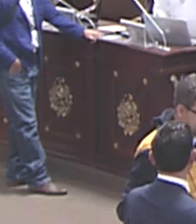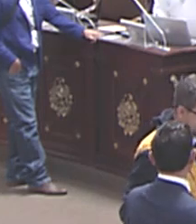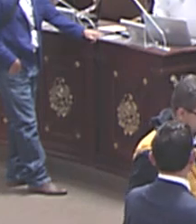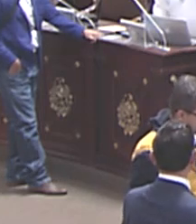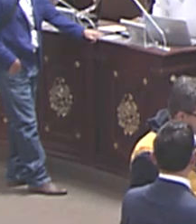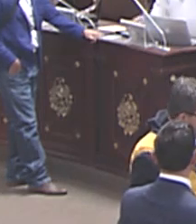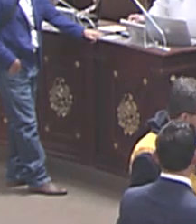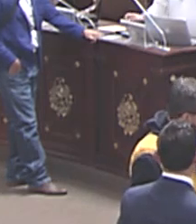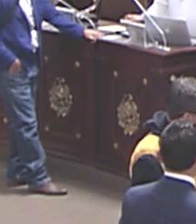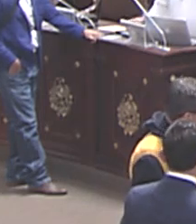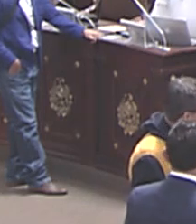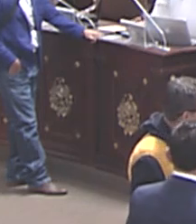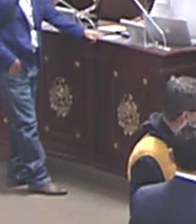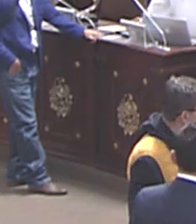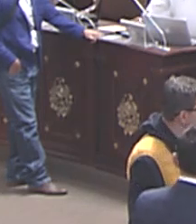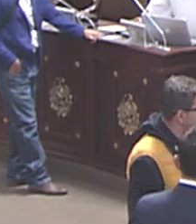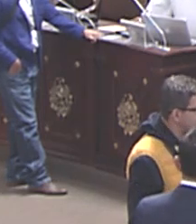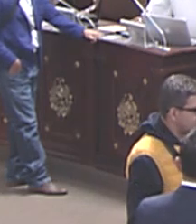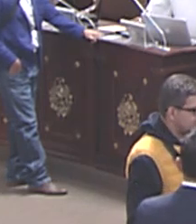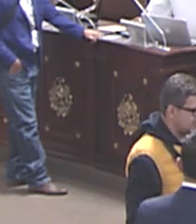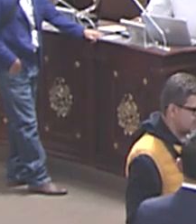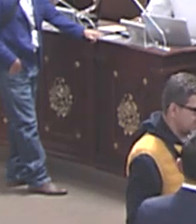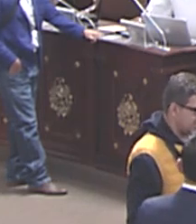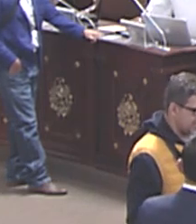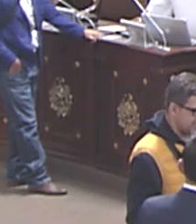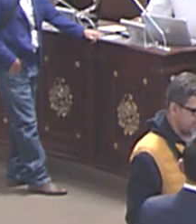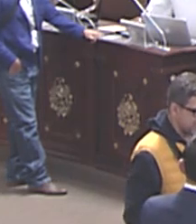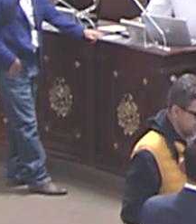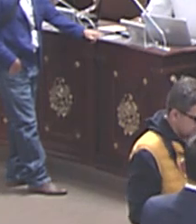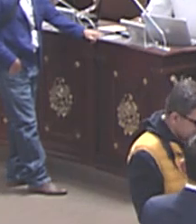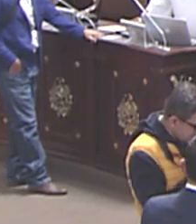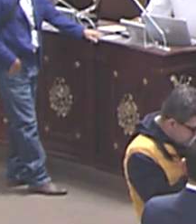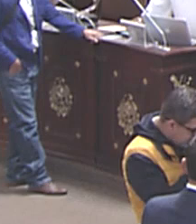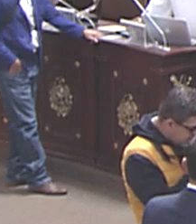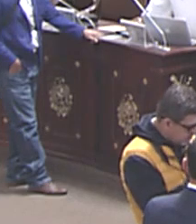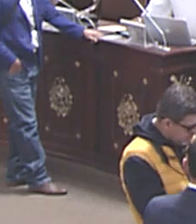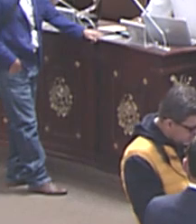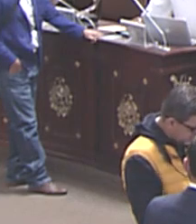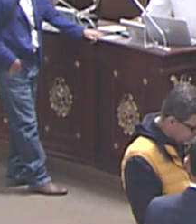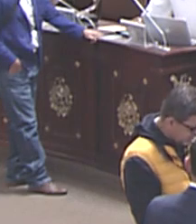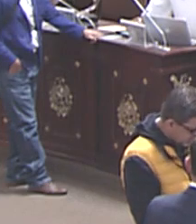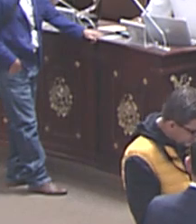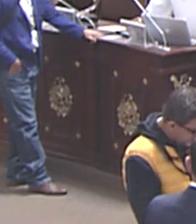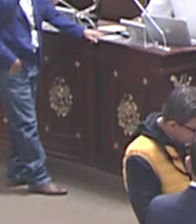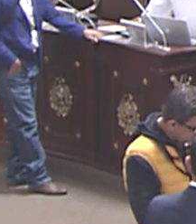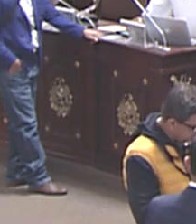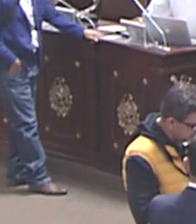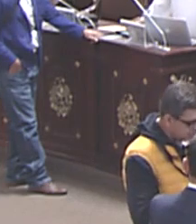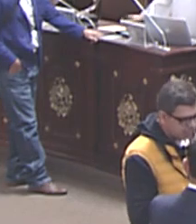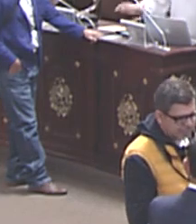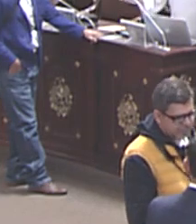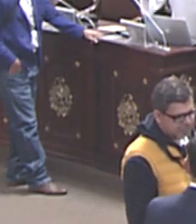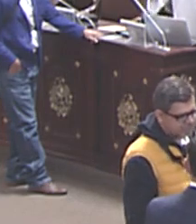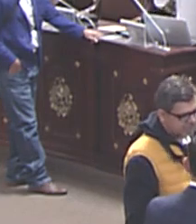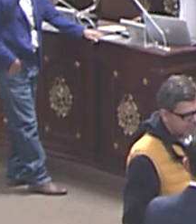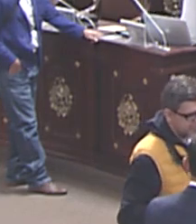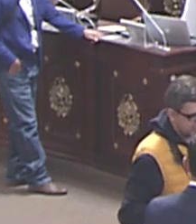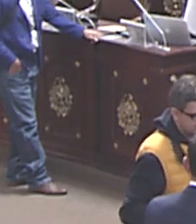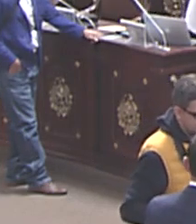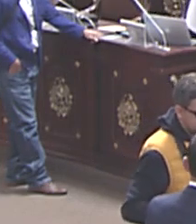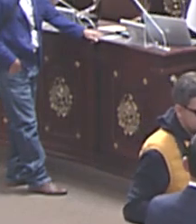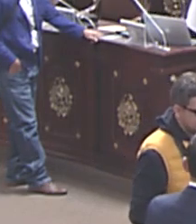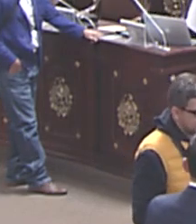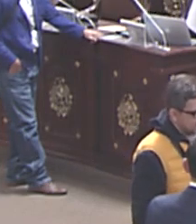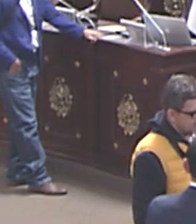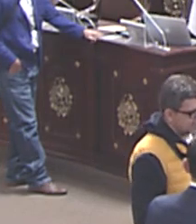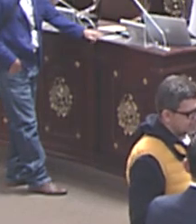Con relación a la iniciativa que está enlistada, yo pido por favor que se retire, toda vez que hay un error en la misma. Muchas gracias.